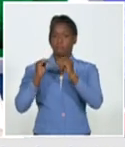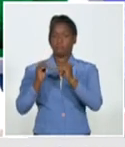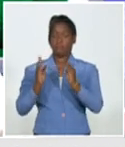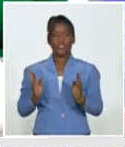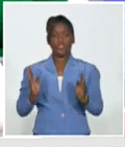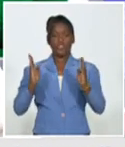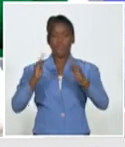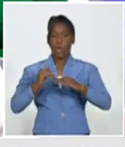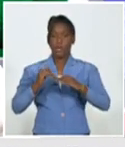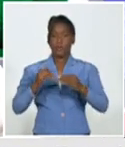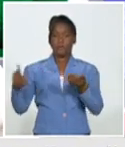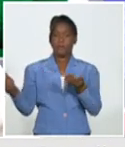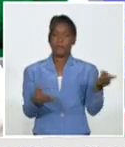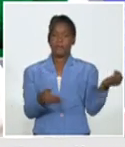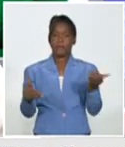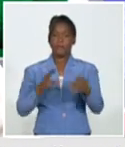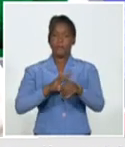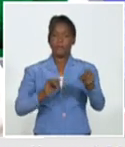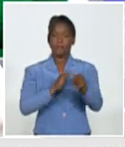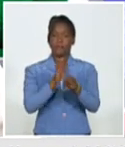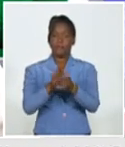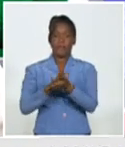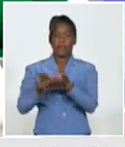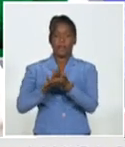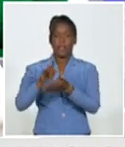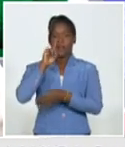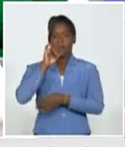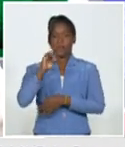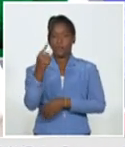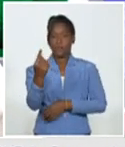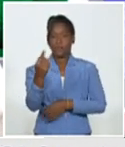edades pediátricas. Ya se acumulan